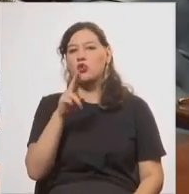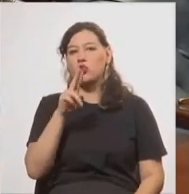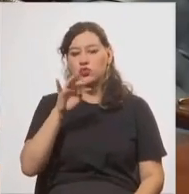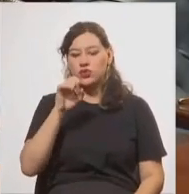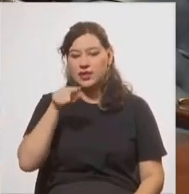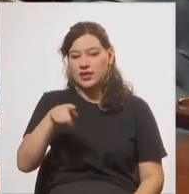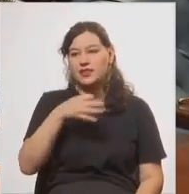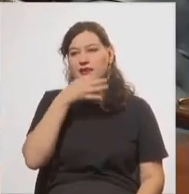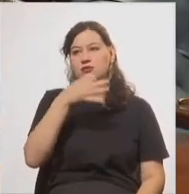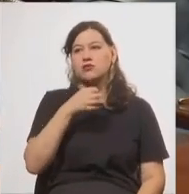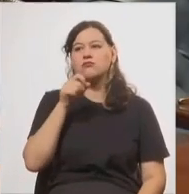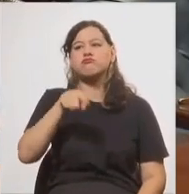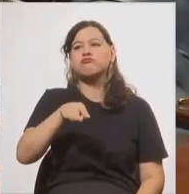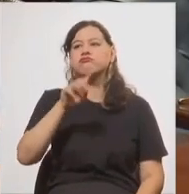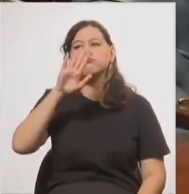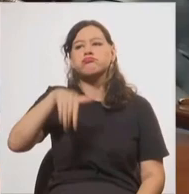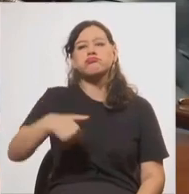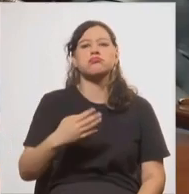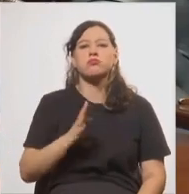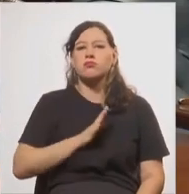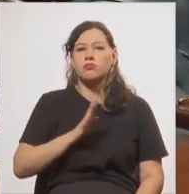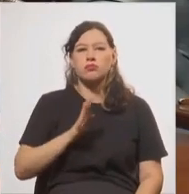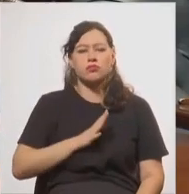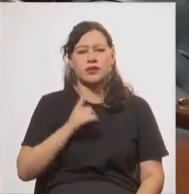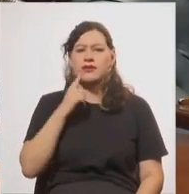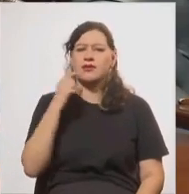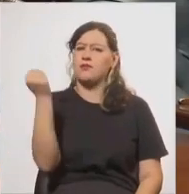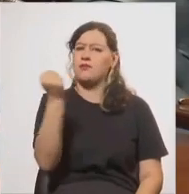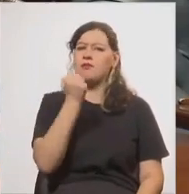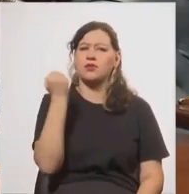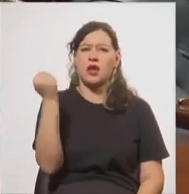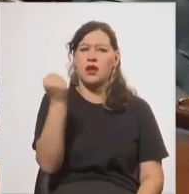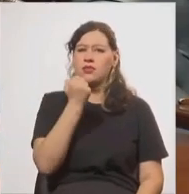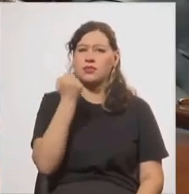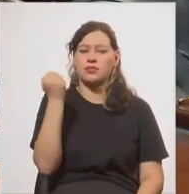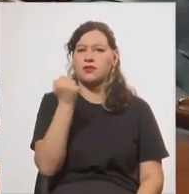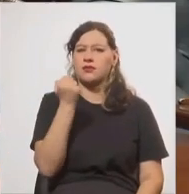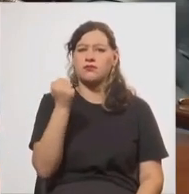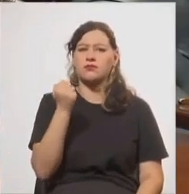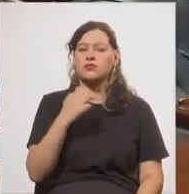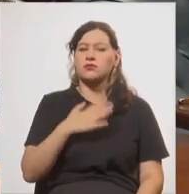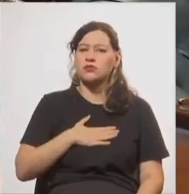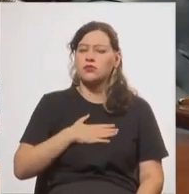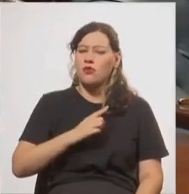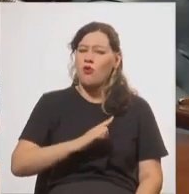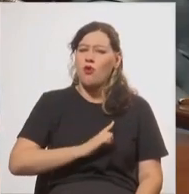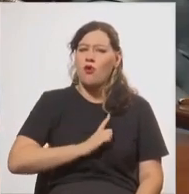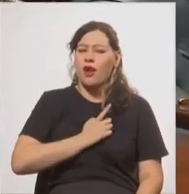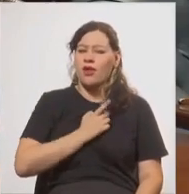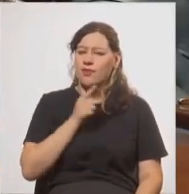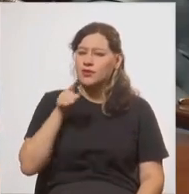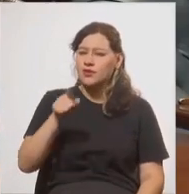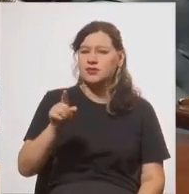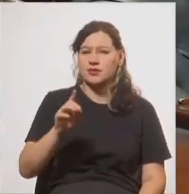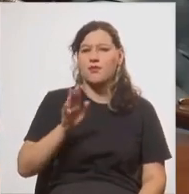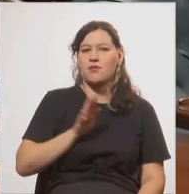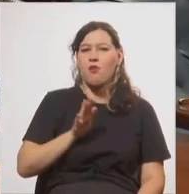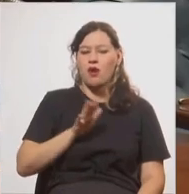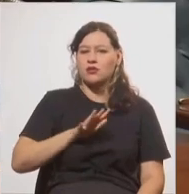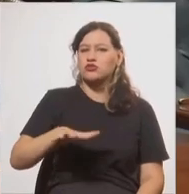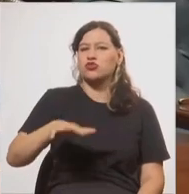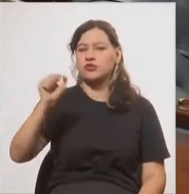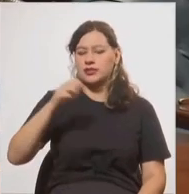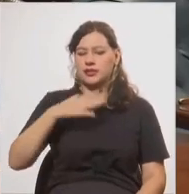Azucena Berruti fue una mujer muy destacada y honrada porque Azucena es una mujer socialista de